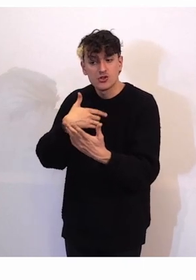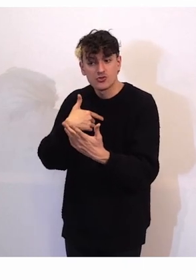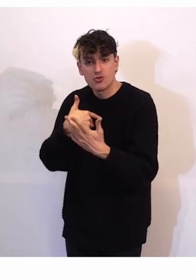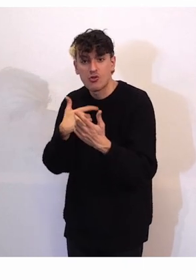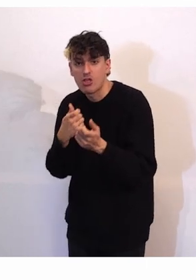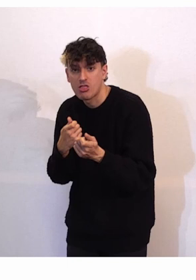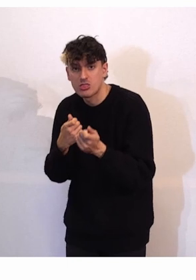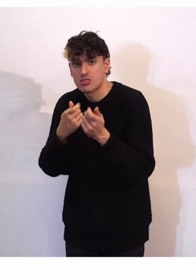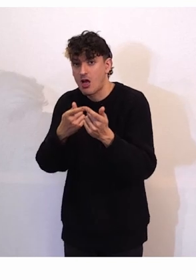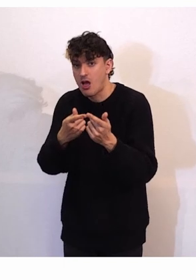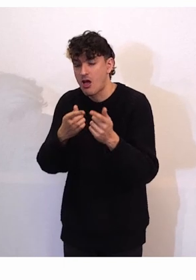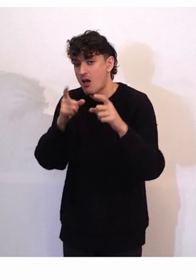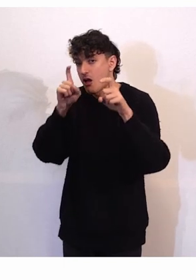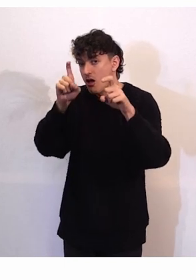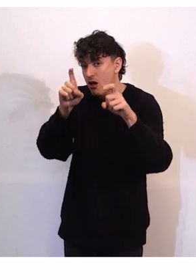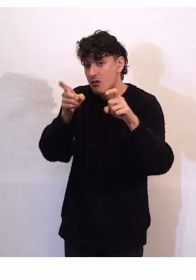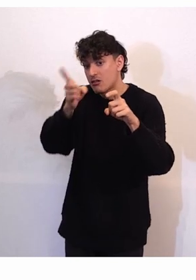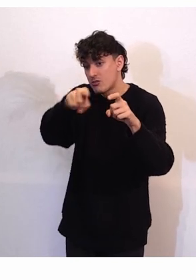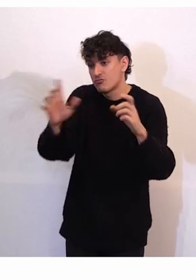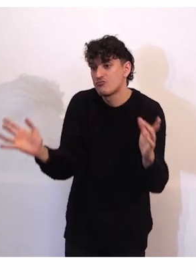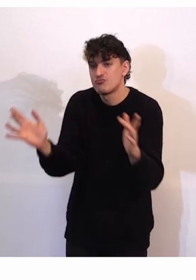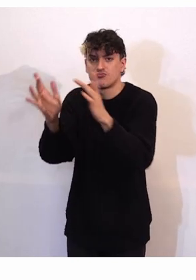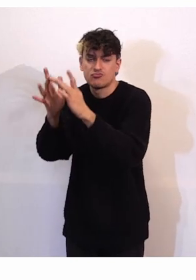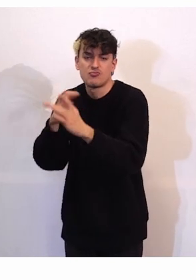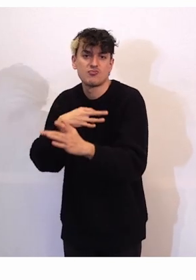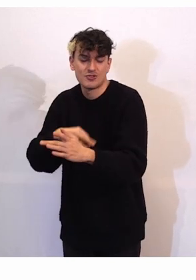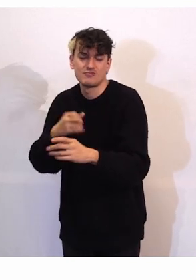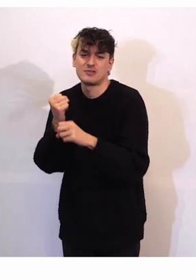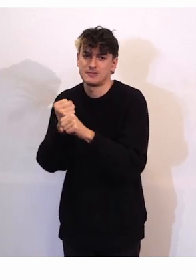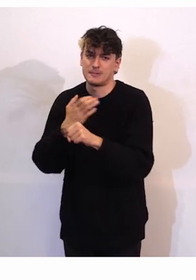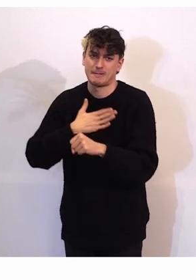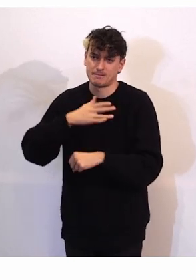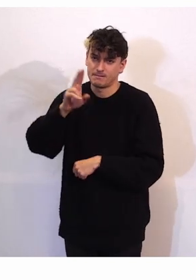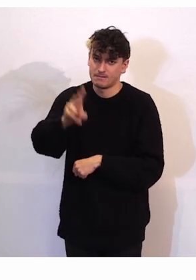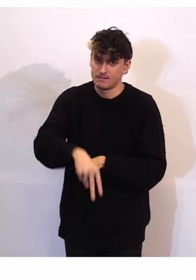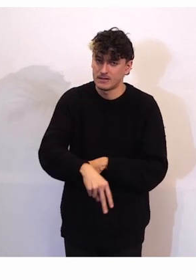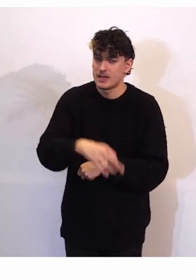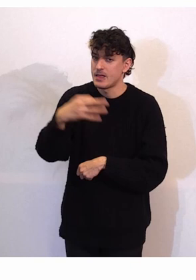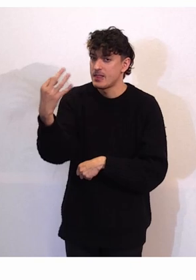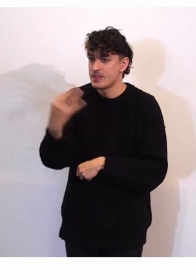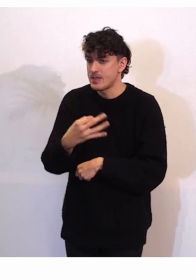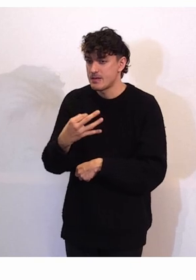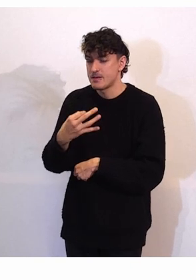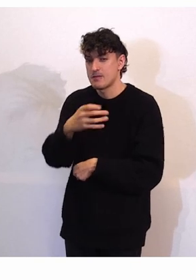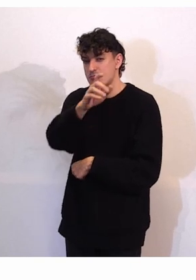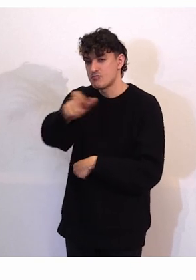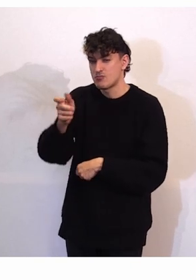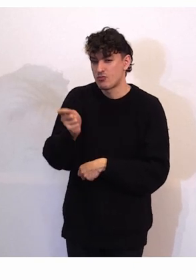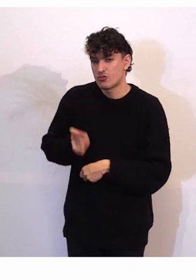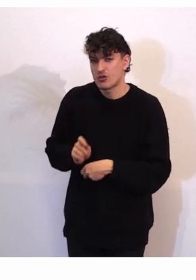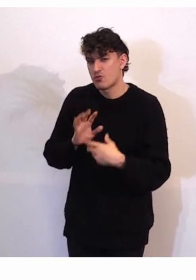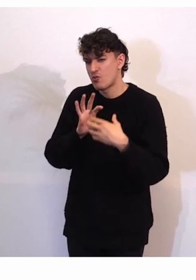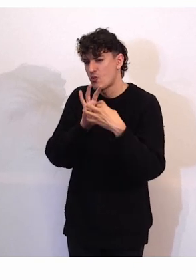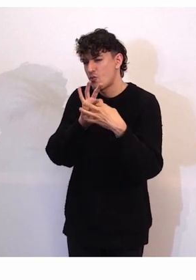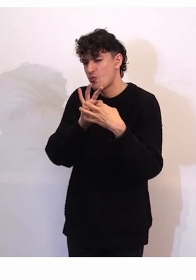ella, ahí está mi labor. Hay que estar muy, muy, muy, muy unidos con los profesionales.